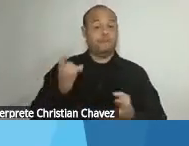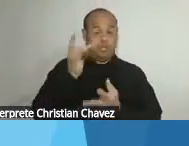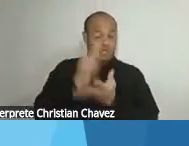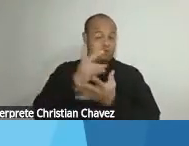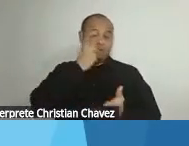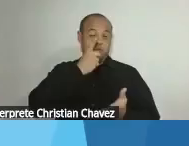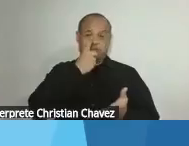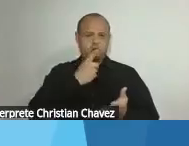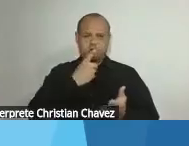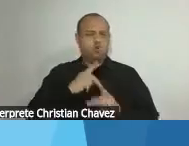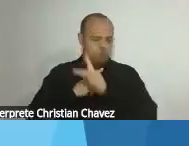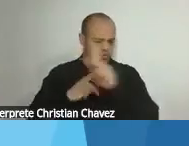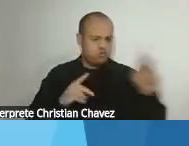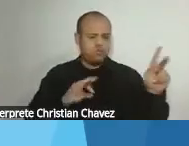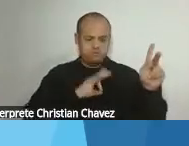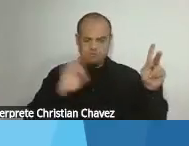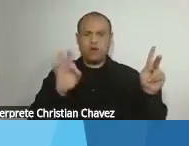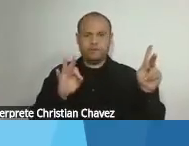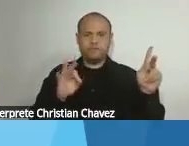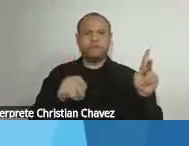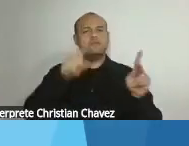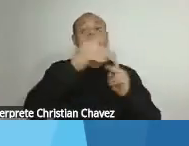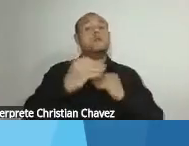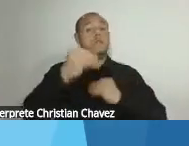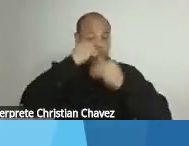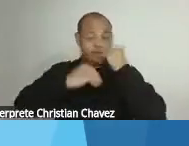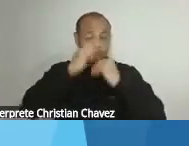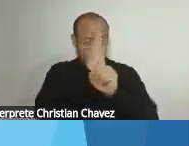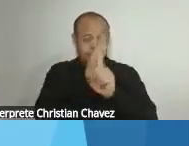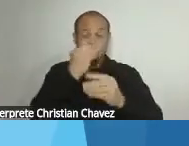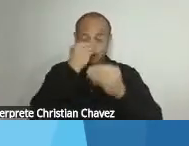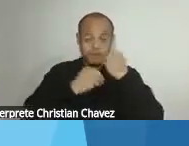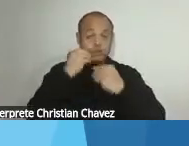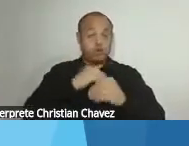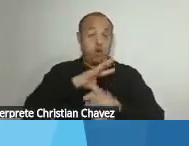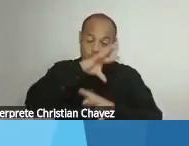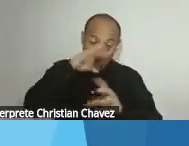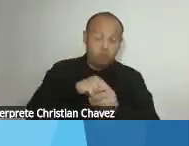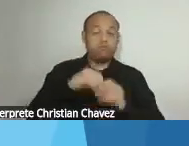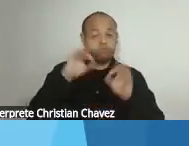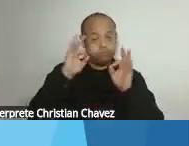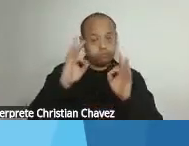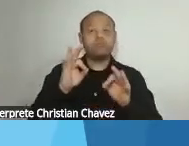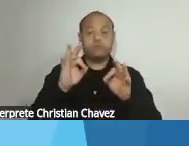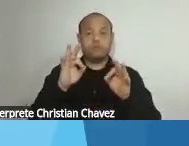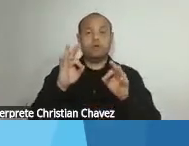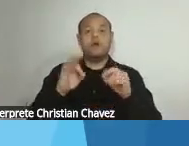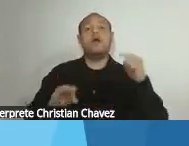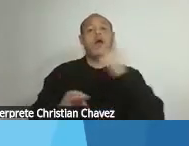alimentación completa, es que en cada tiempo de comida la persona